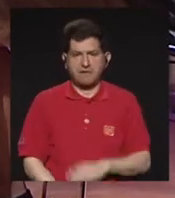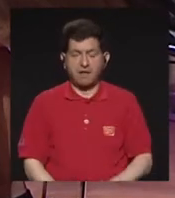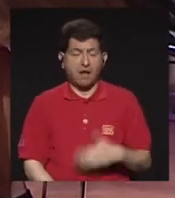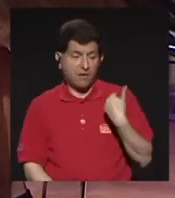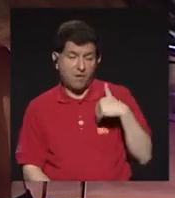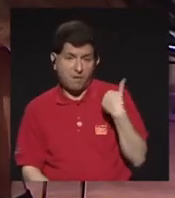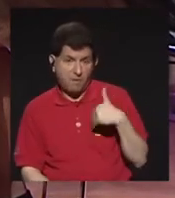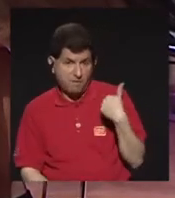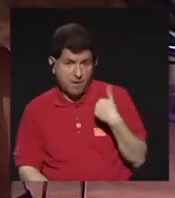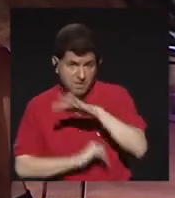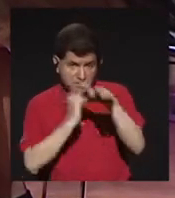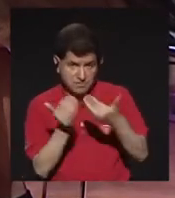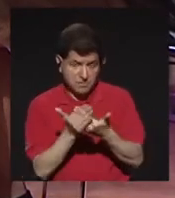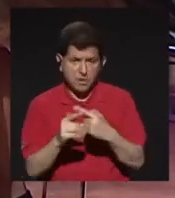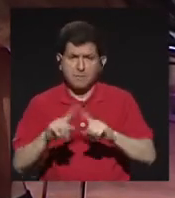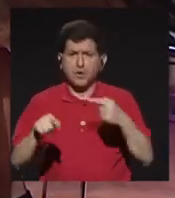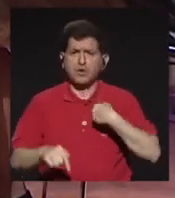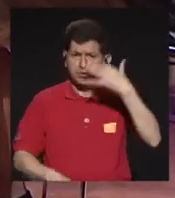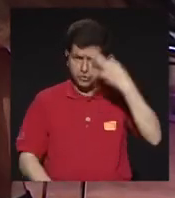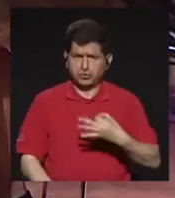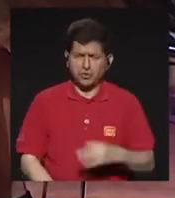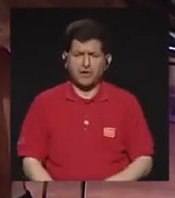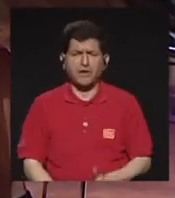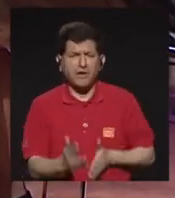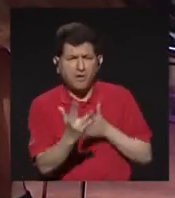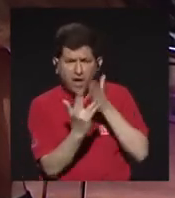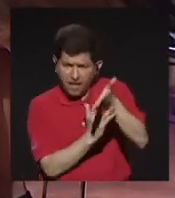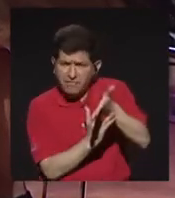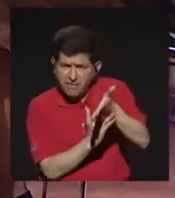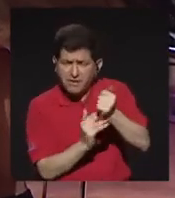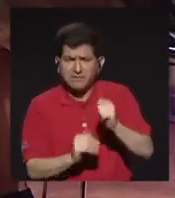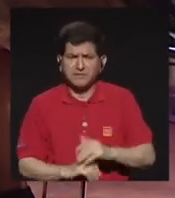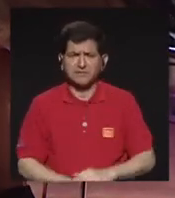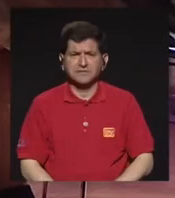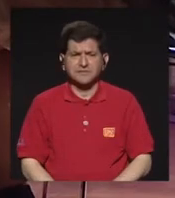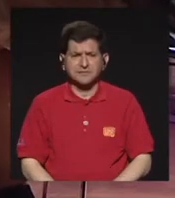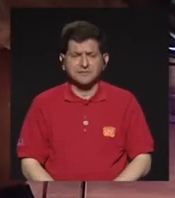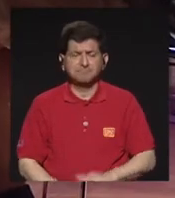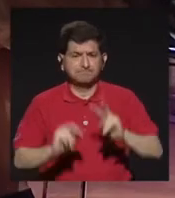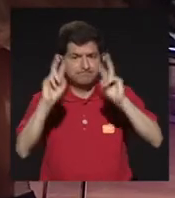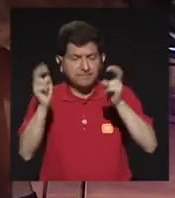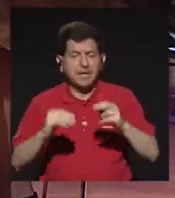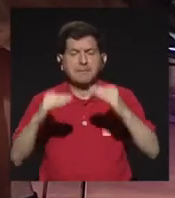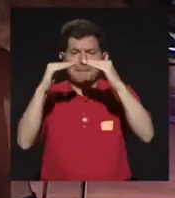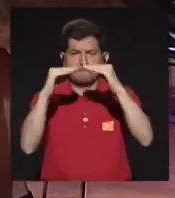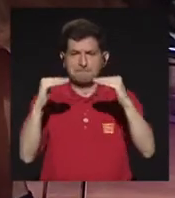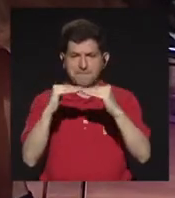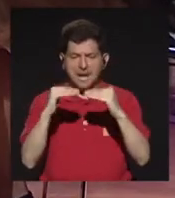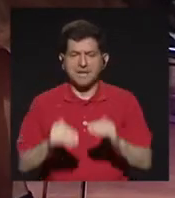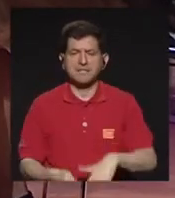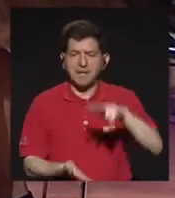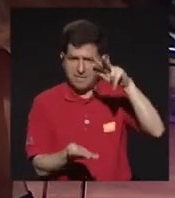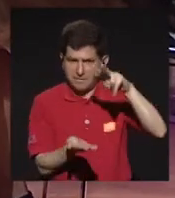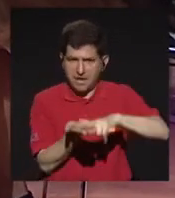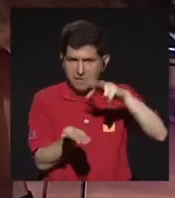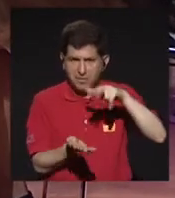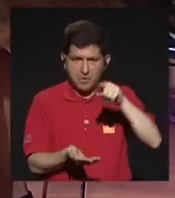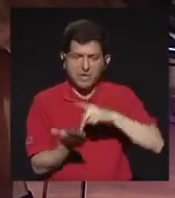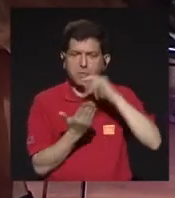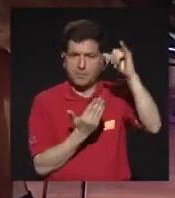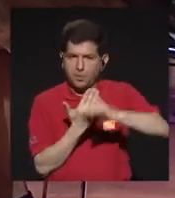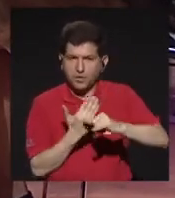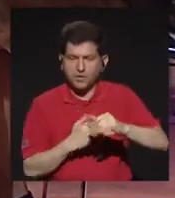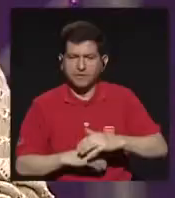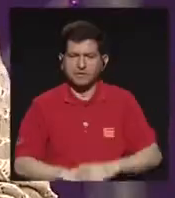son hombres. Pero yo creo que si no es a través del tema de paridad y de aprobar este